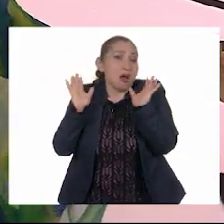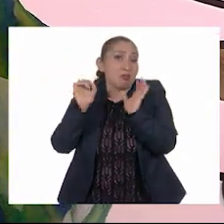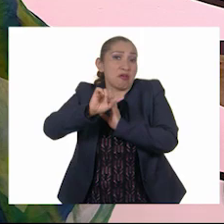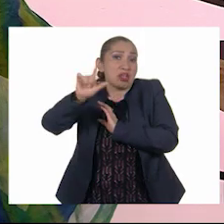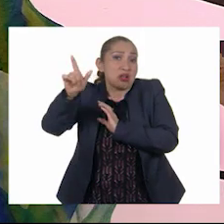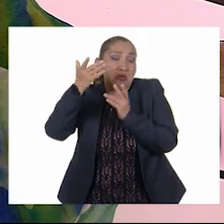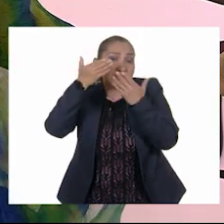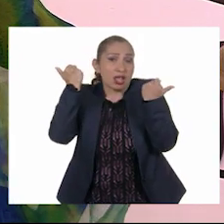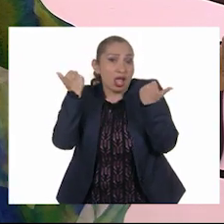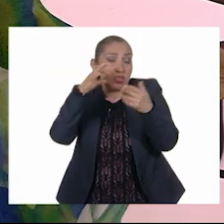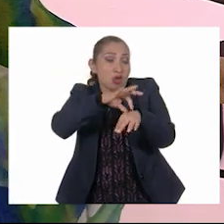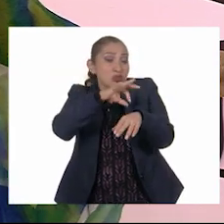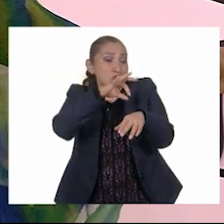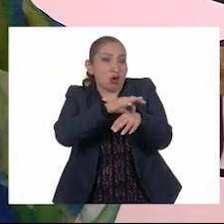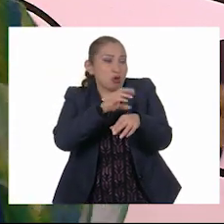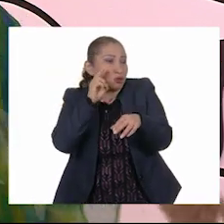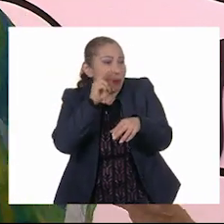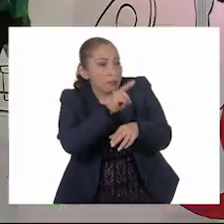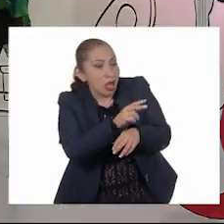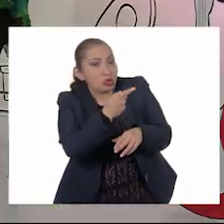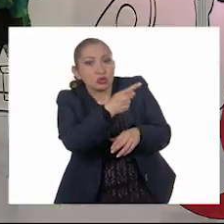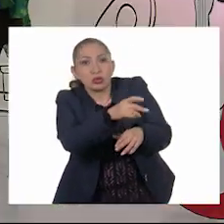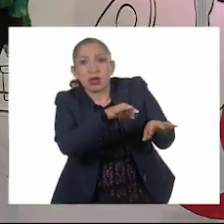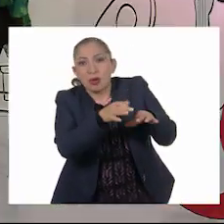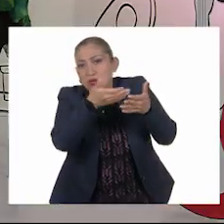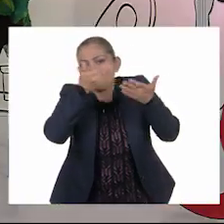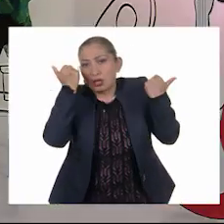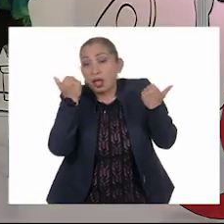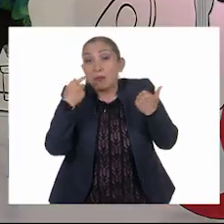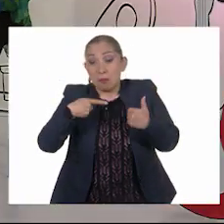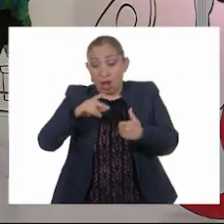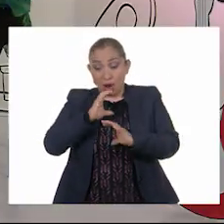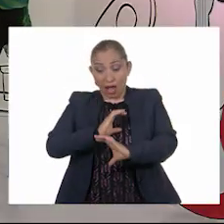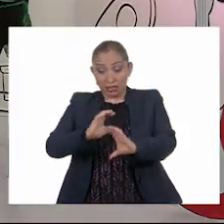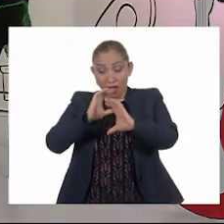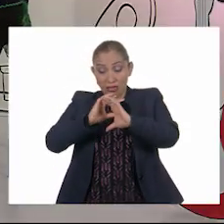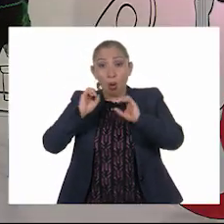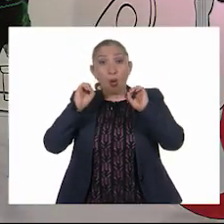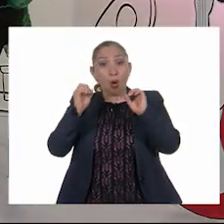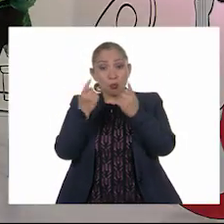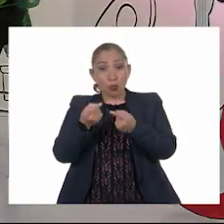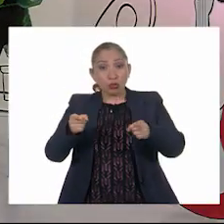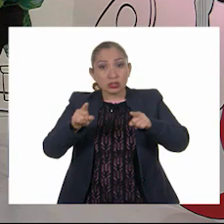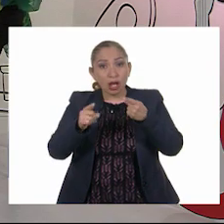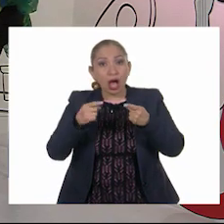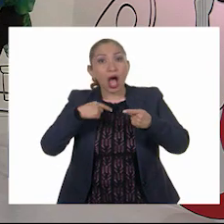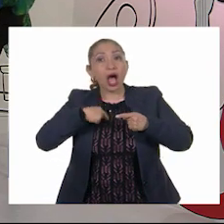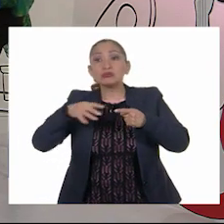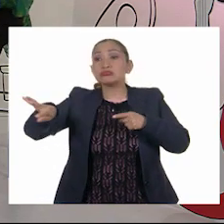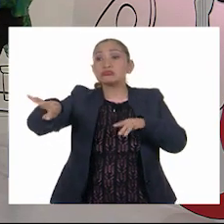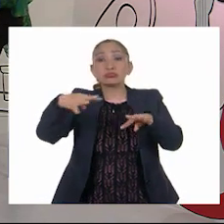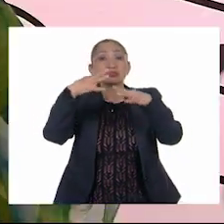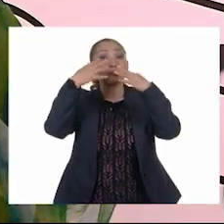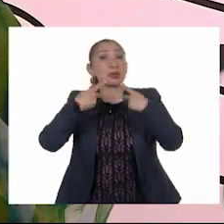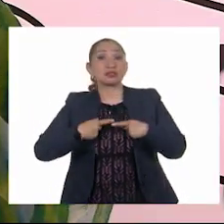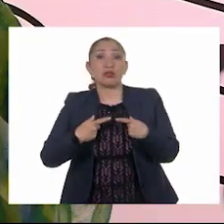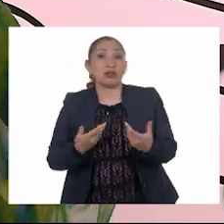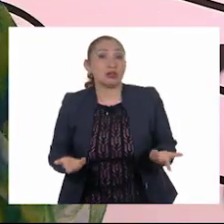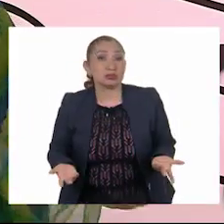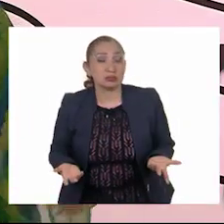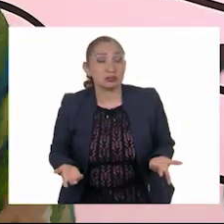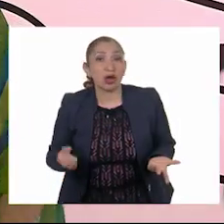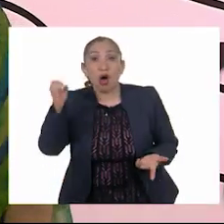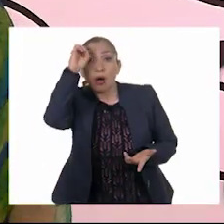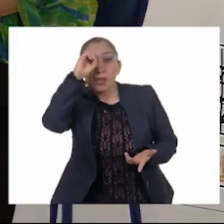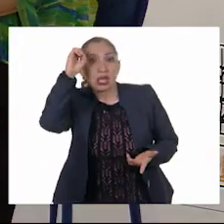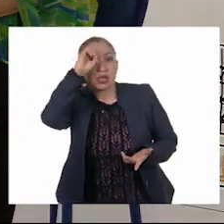mejor. Un médico no lo veo como lo hace. Pero un cantante, un músico, está para la gente, ¿no? Entonces, las